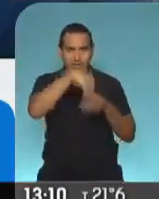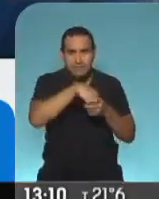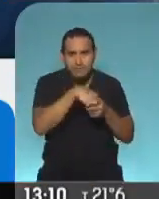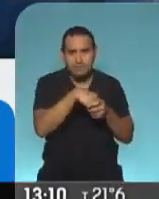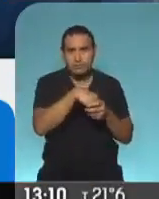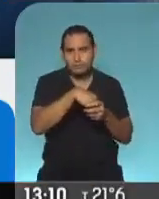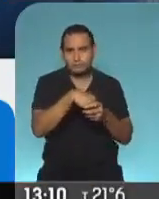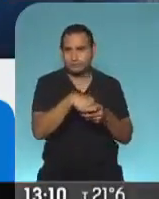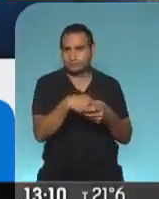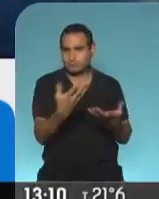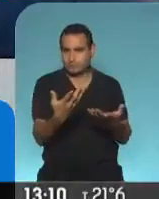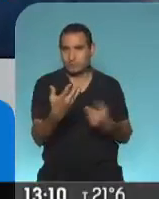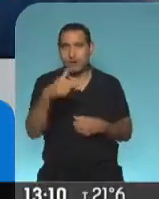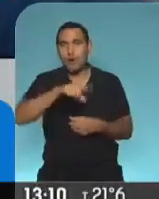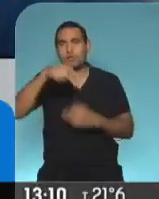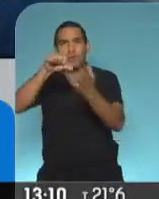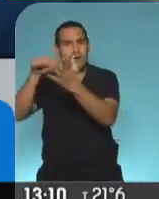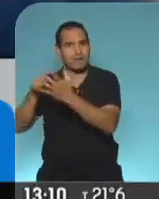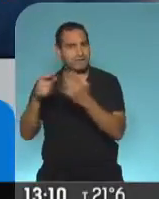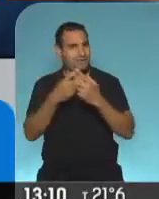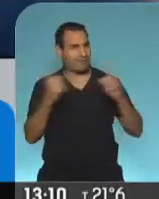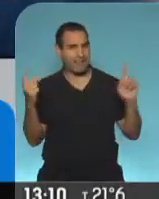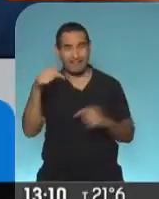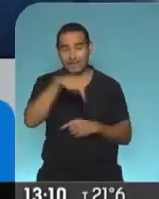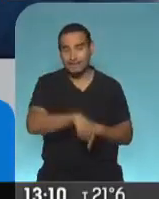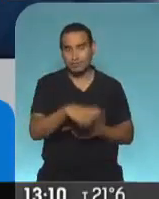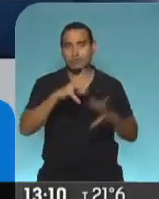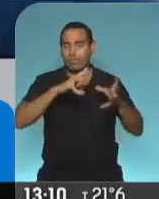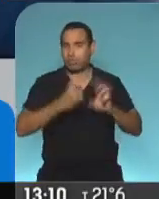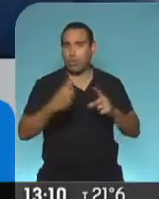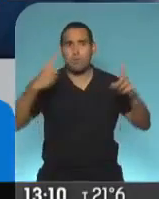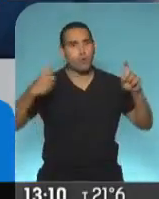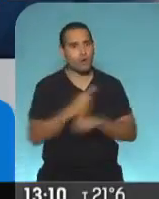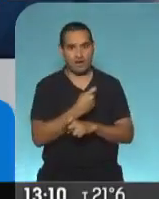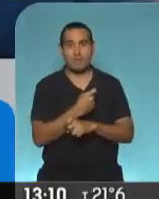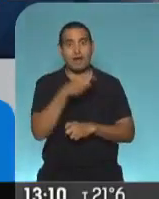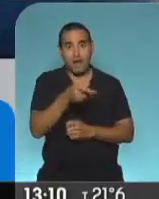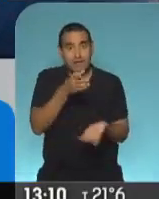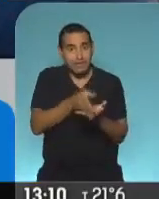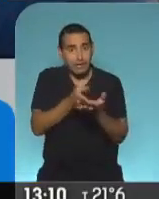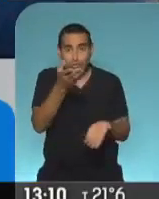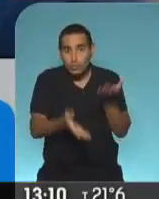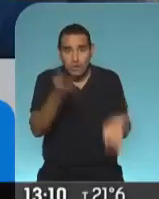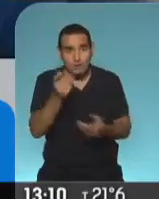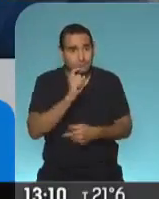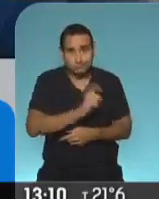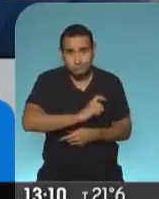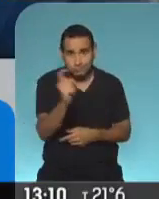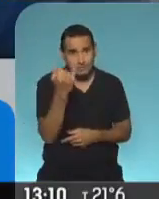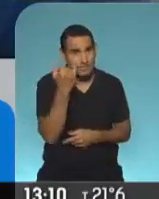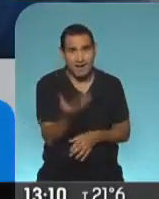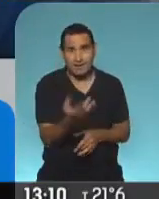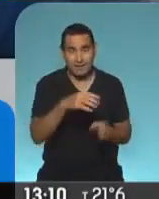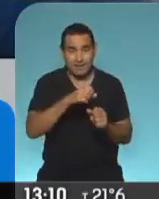hacinamiento como las que vemos en otros países. Esto es una crisis humanitaria que genera violaciones sistemáticas a los derechos humanos desde antes de